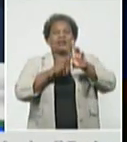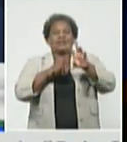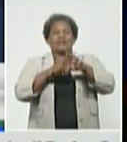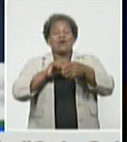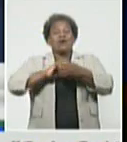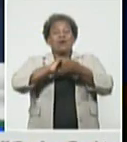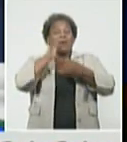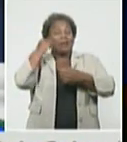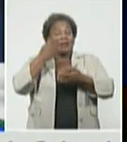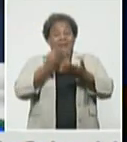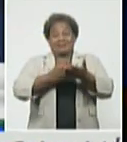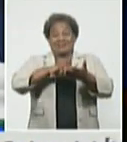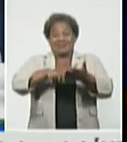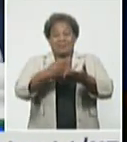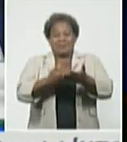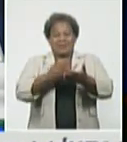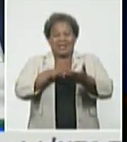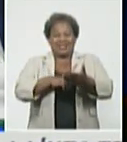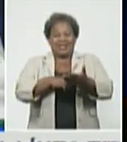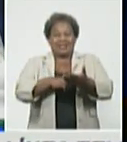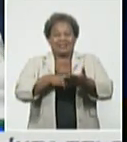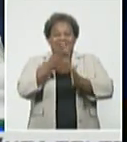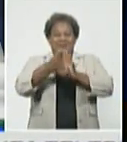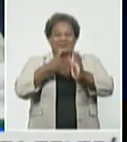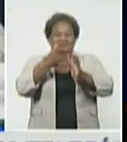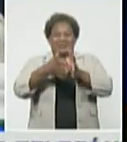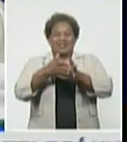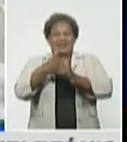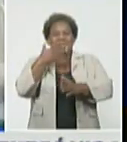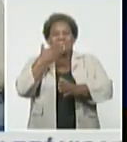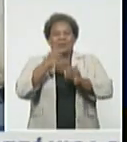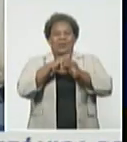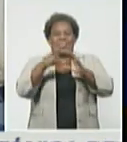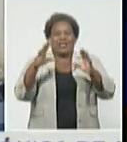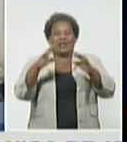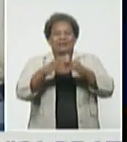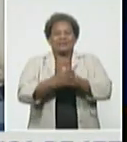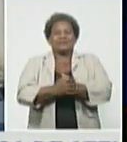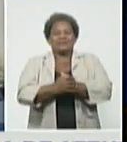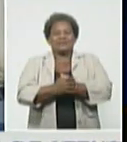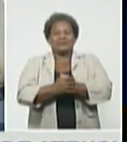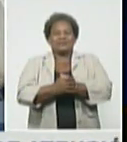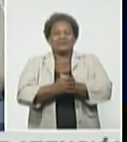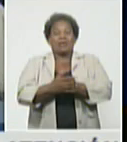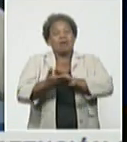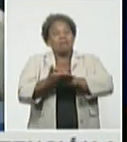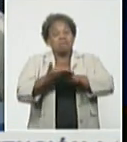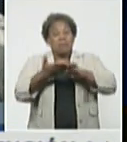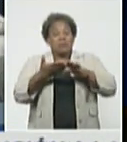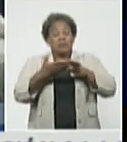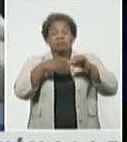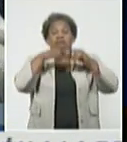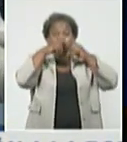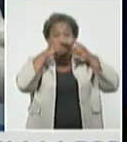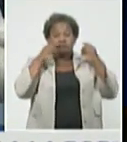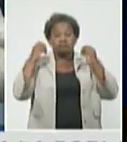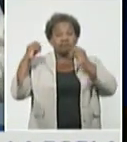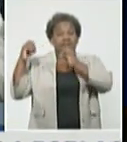traduce en lo que nosotros hablamos. Bueno, pido permiso, me retiro el nasobuco